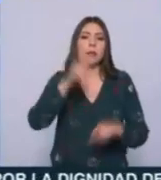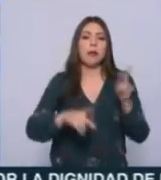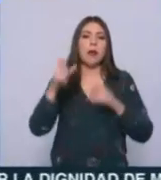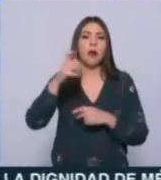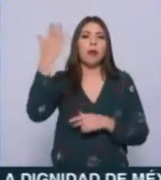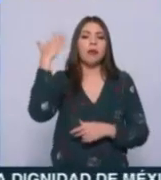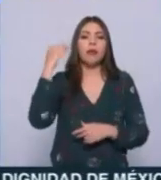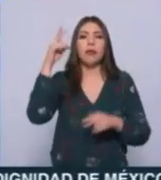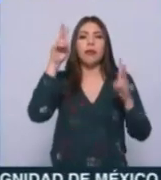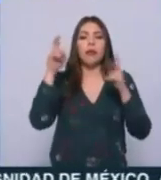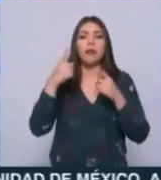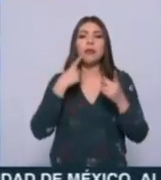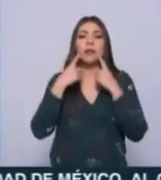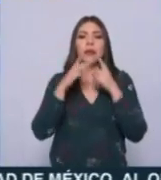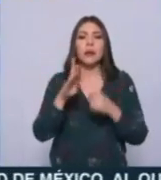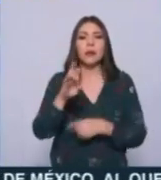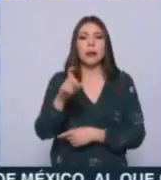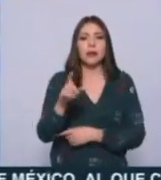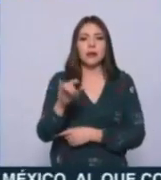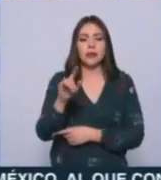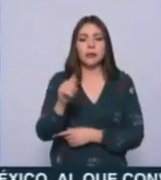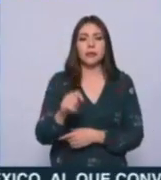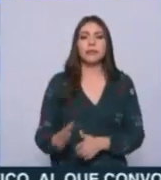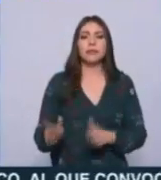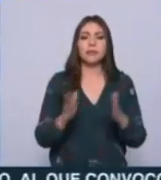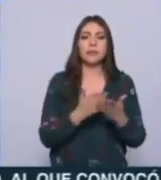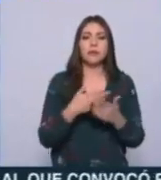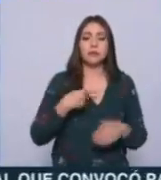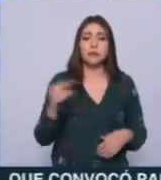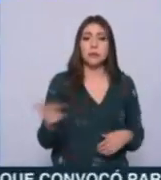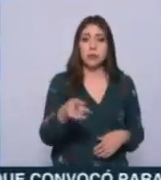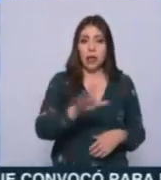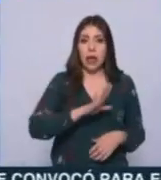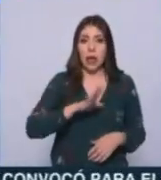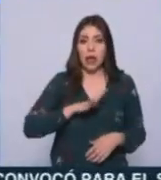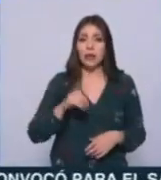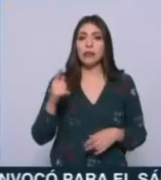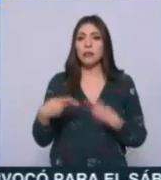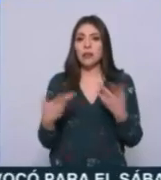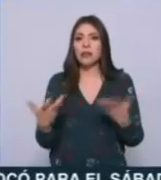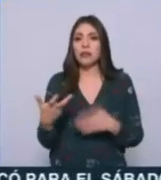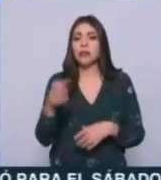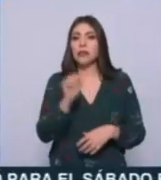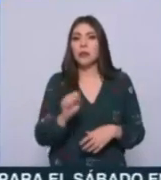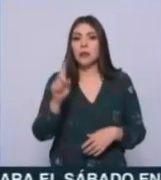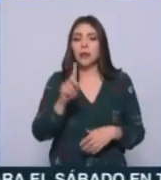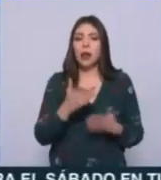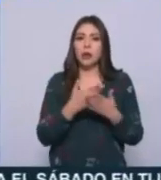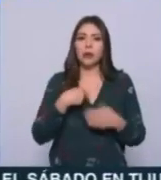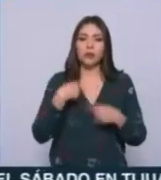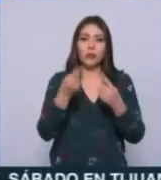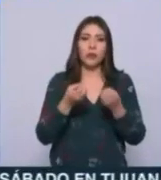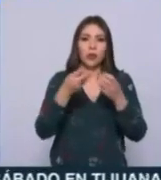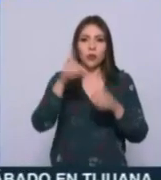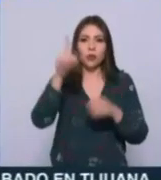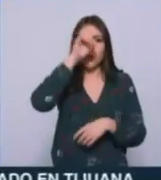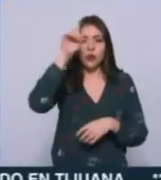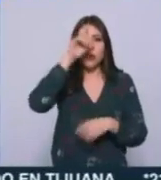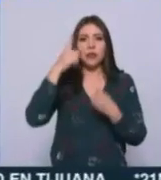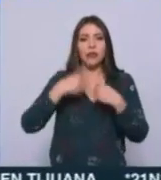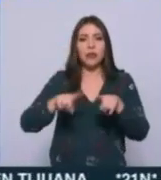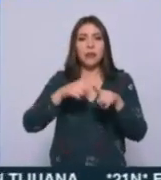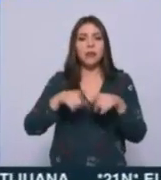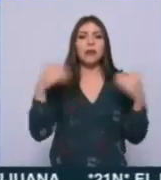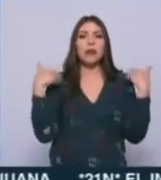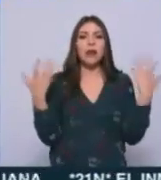Y yo le pregunto, ¿ya tiene plan para el fin de semana? Pues como todos los viernes le tenemos aquí las mejores recomendaciones culturales para disfrutar el fin de semana en